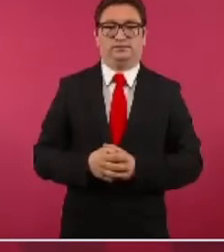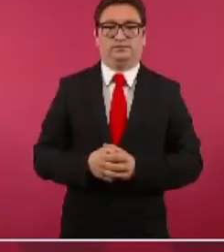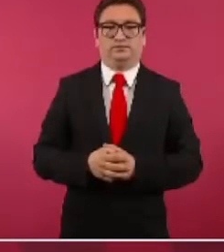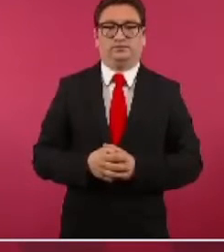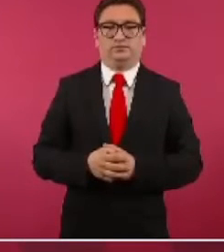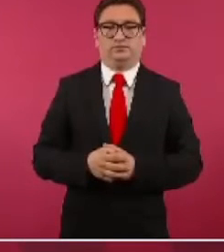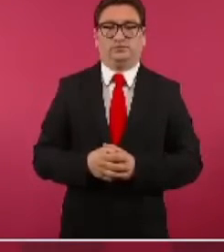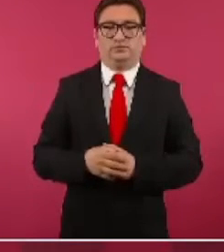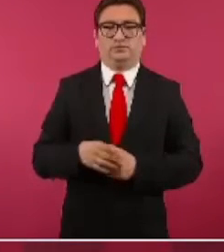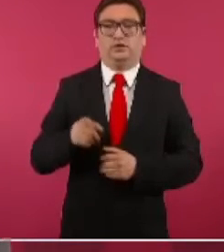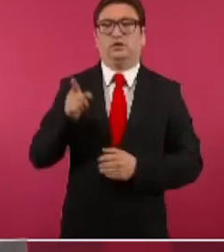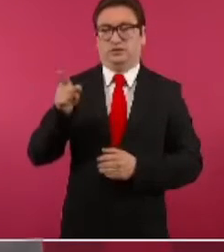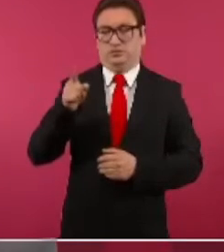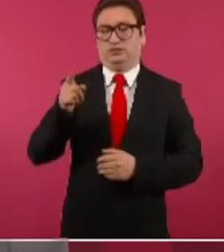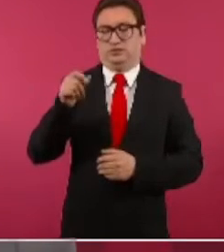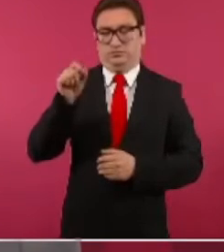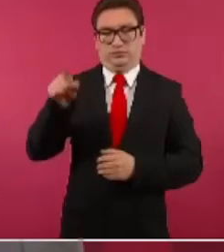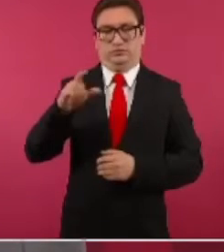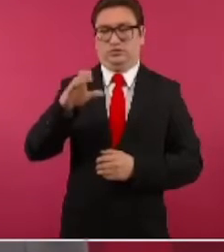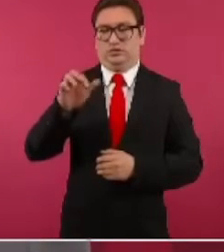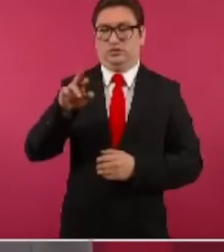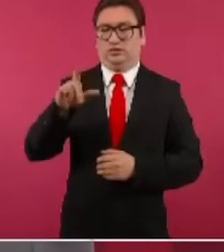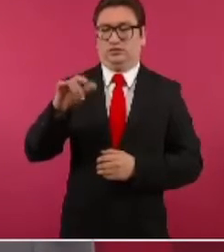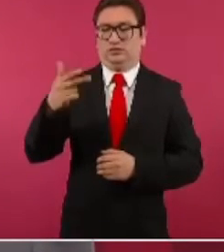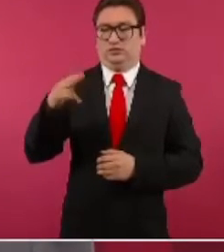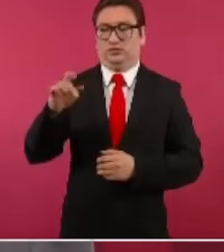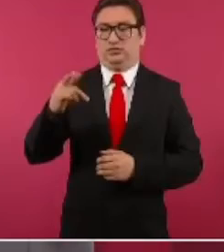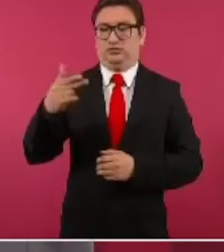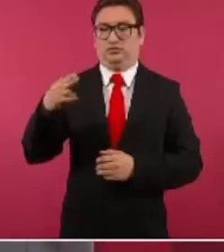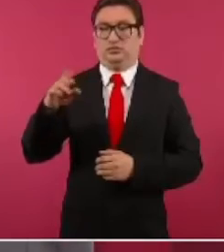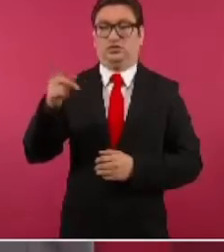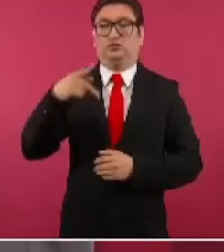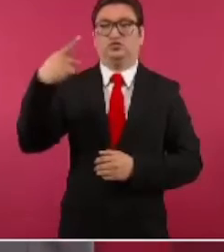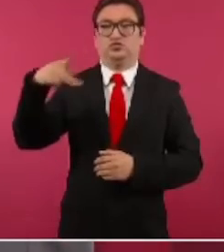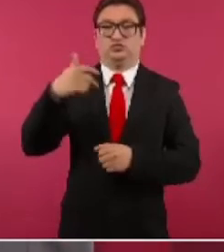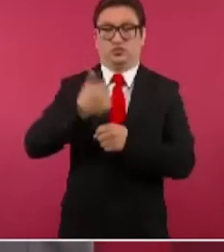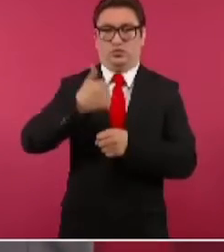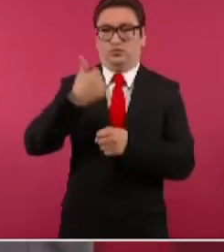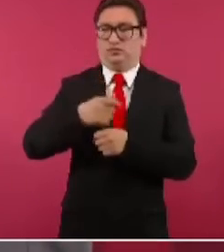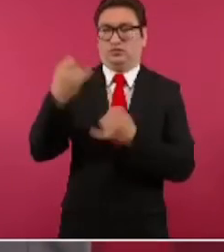no, Carlos Han González, igual que su abuelo,